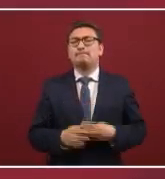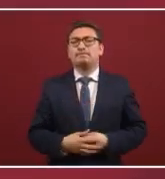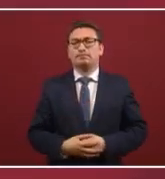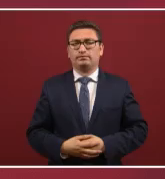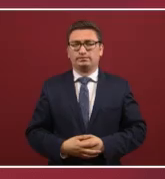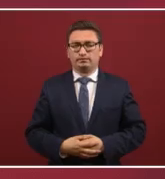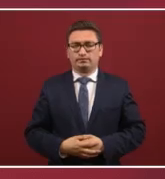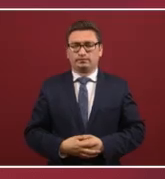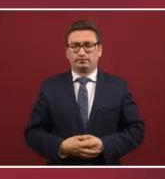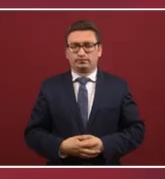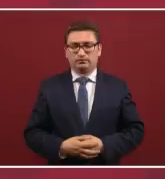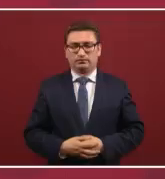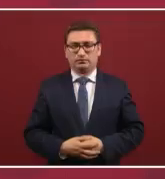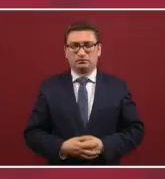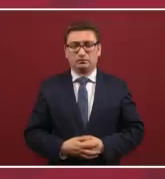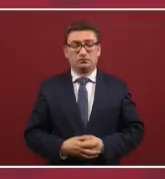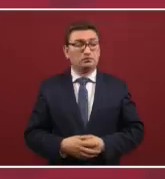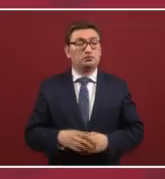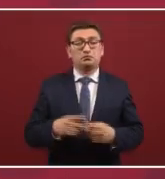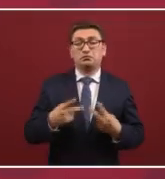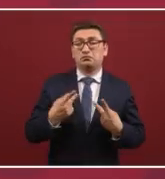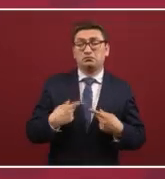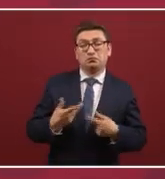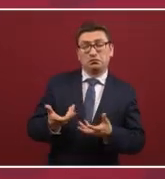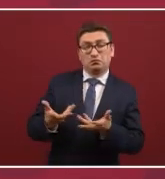actuar como tapaderas